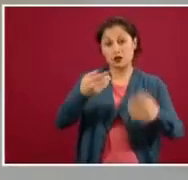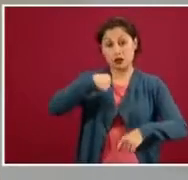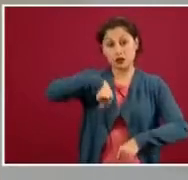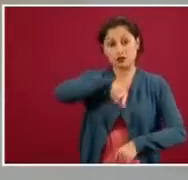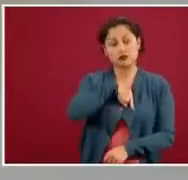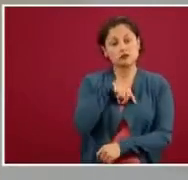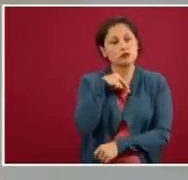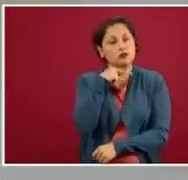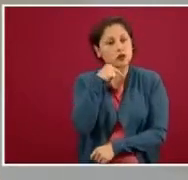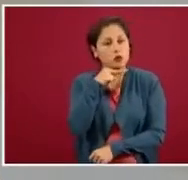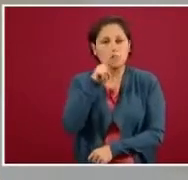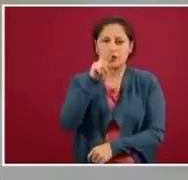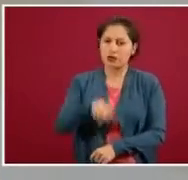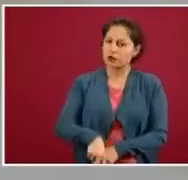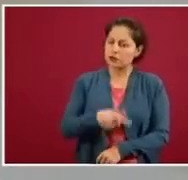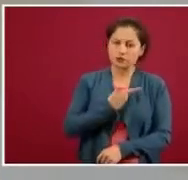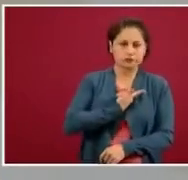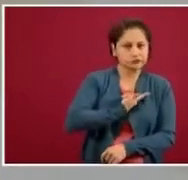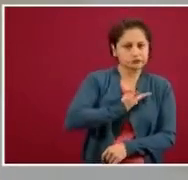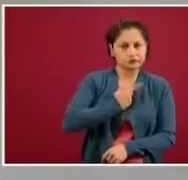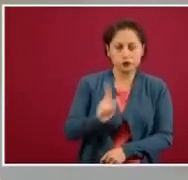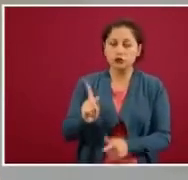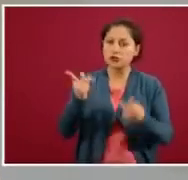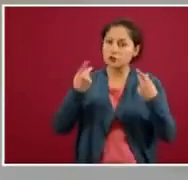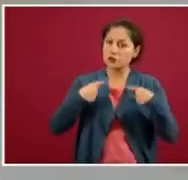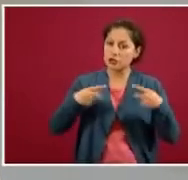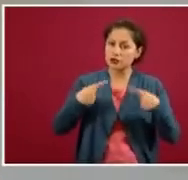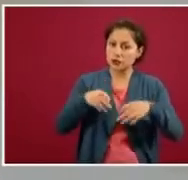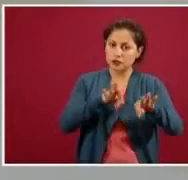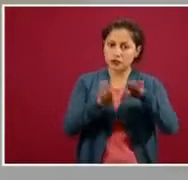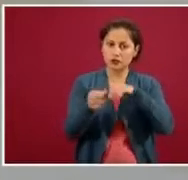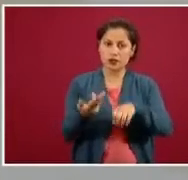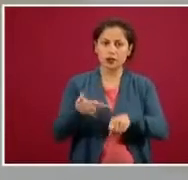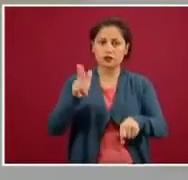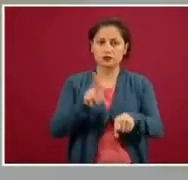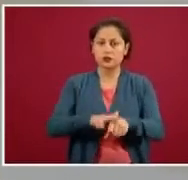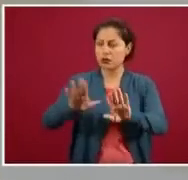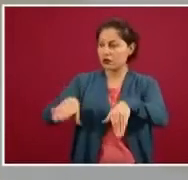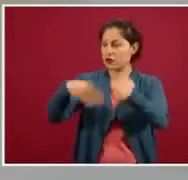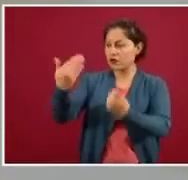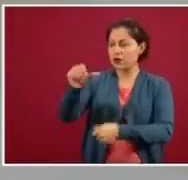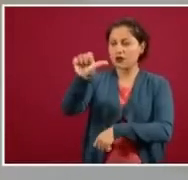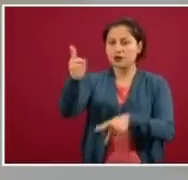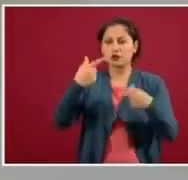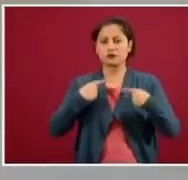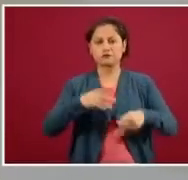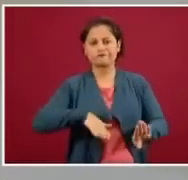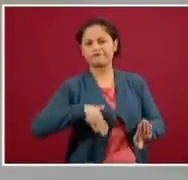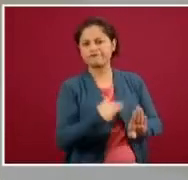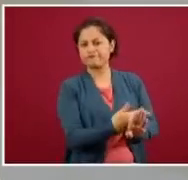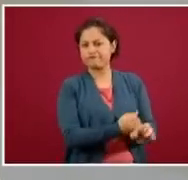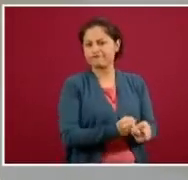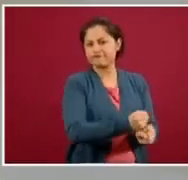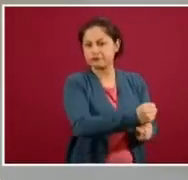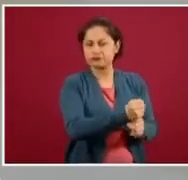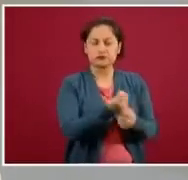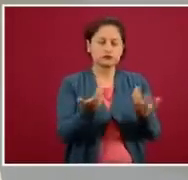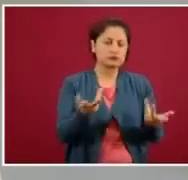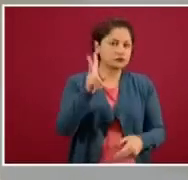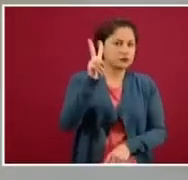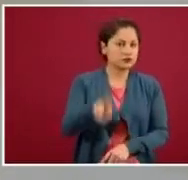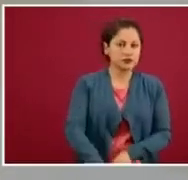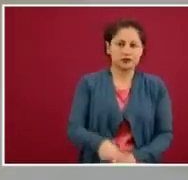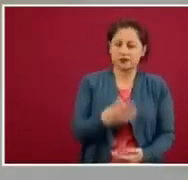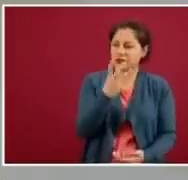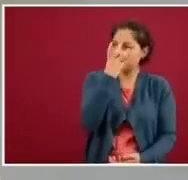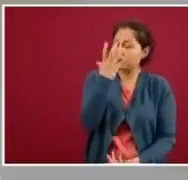que el personal de salud reciba ataques. Es verdaderamente indignante, es